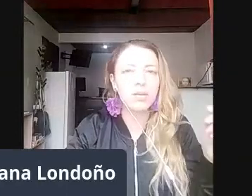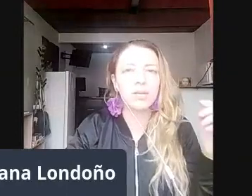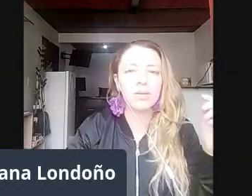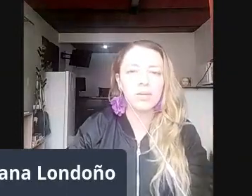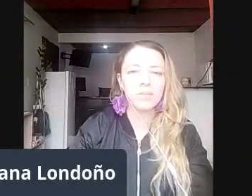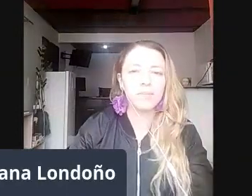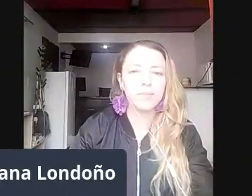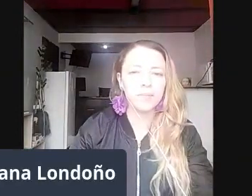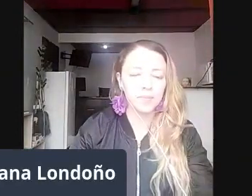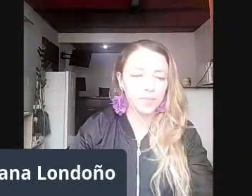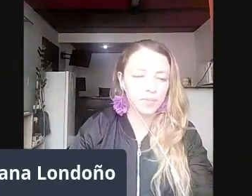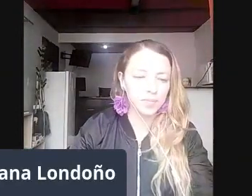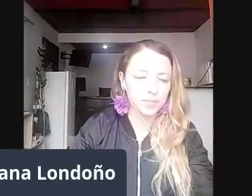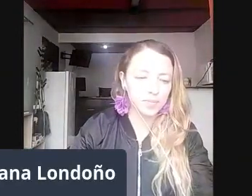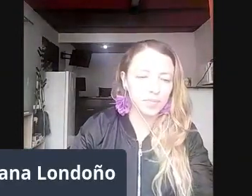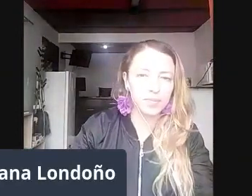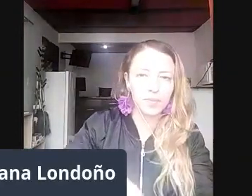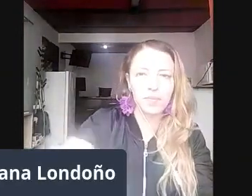ah